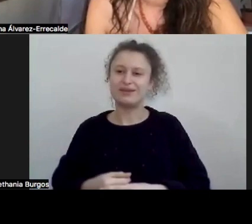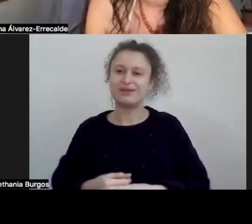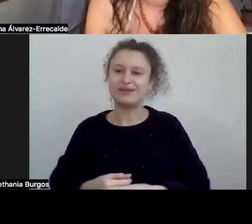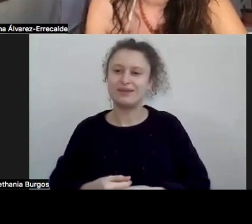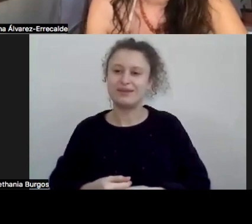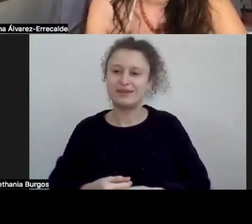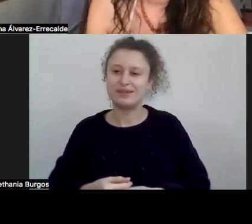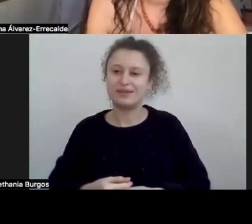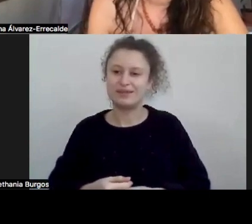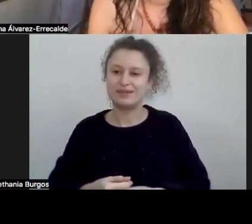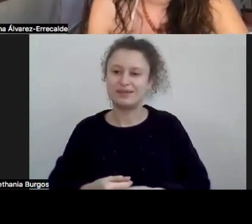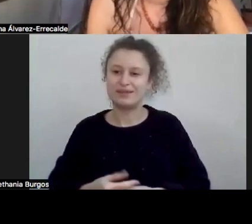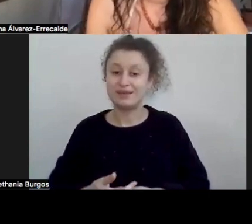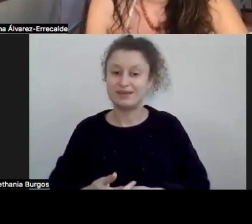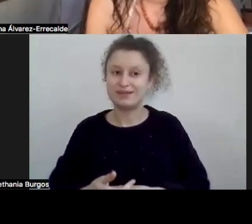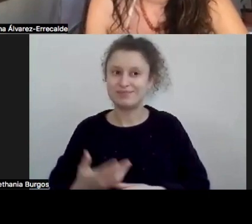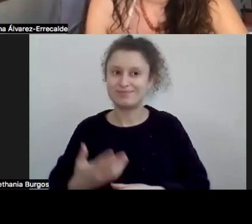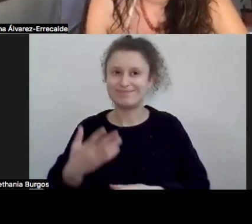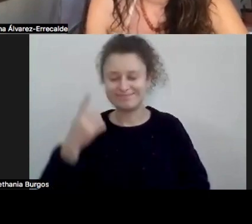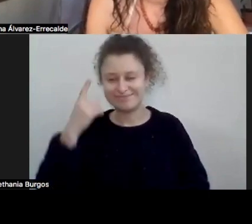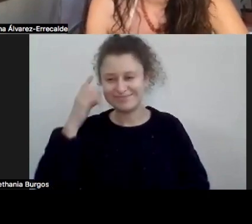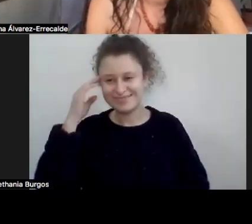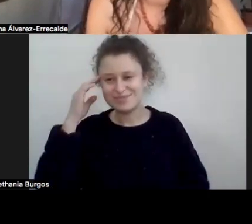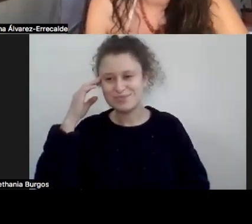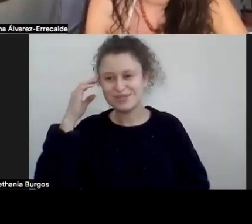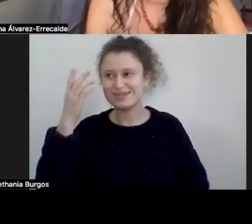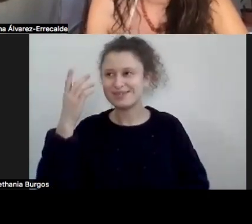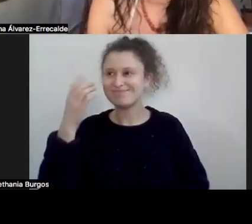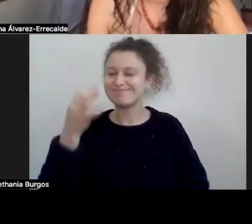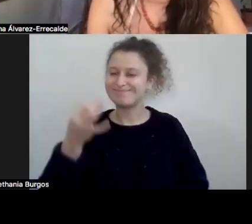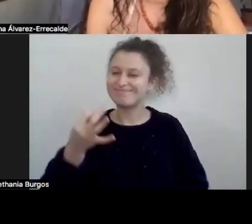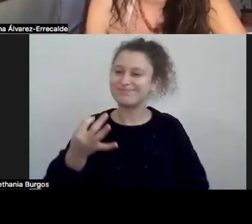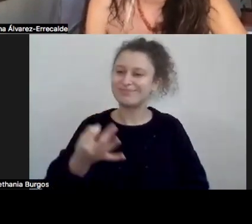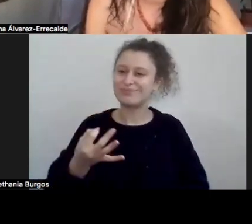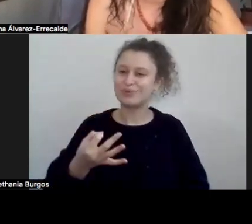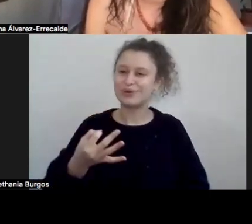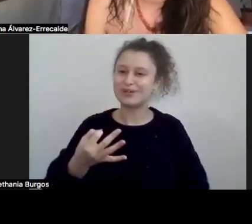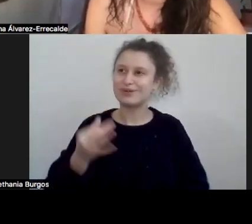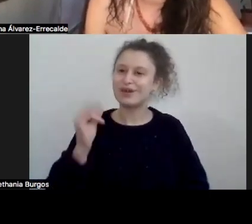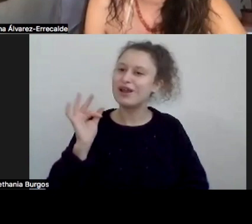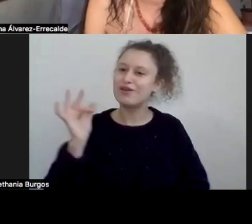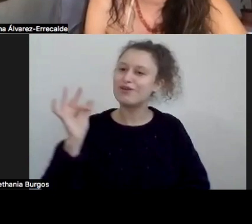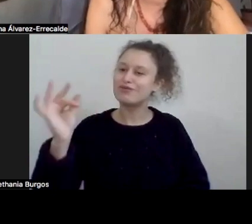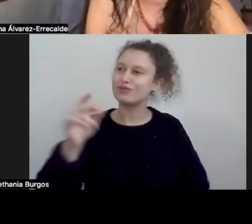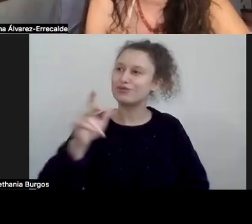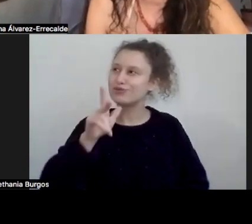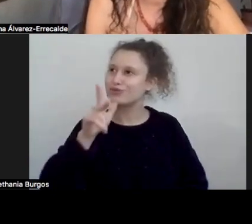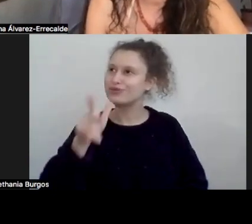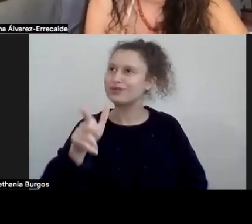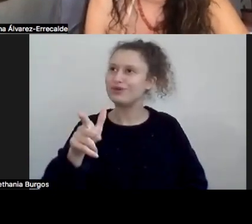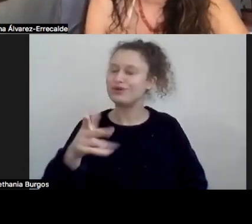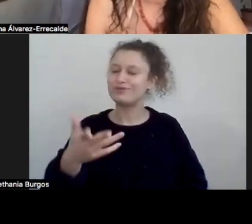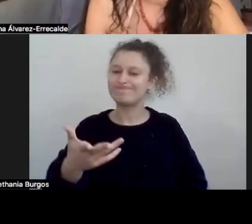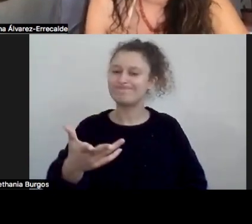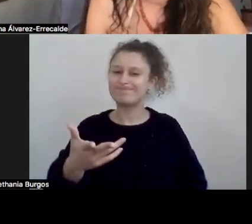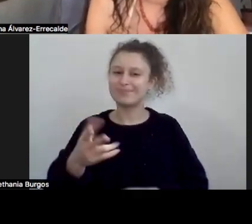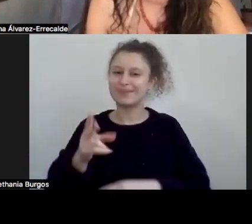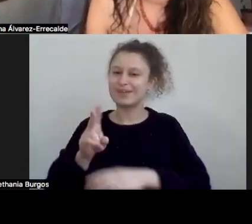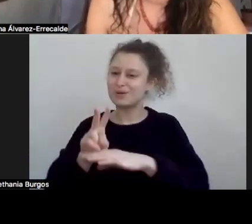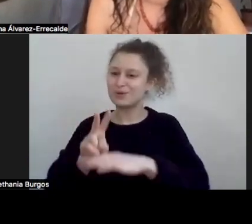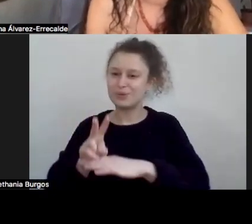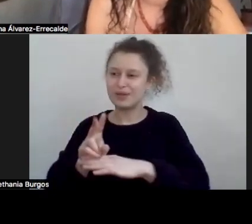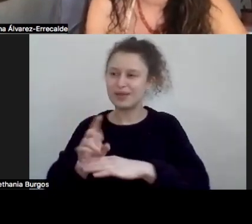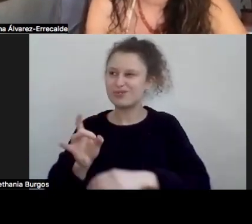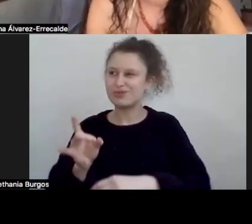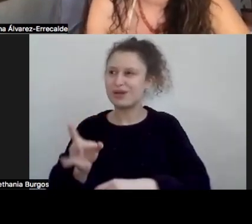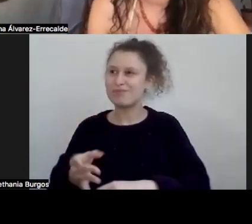el destino de nuestros hijos no está solo en nuestras manos, ¿no? Que a veces como mamás cuidadoras